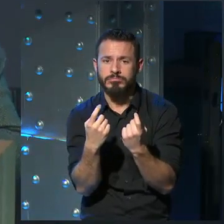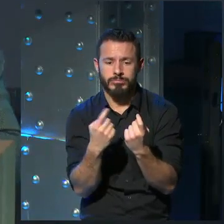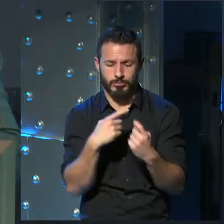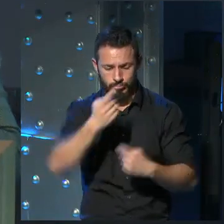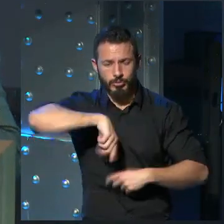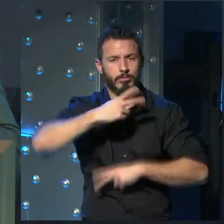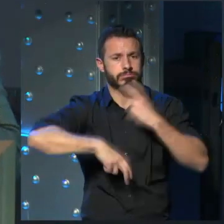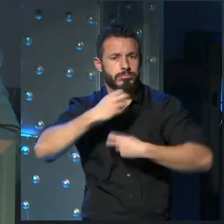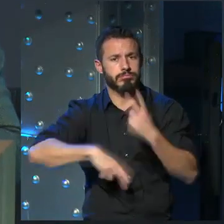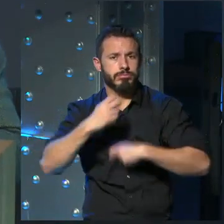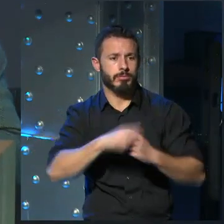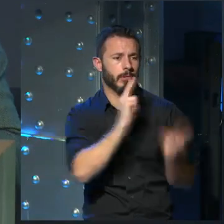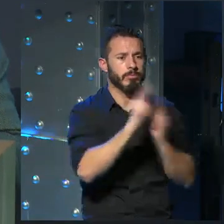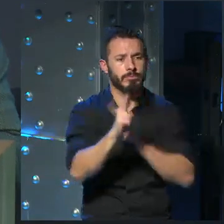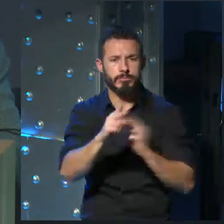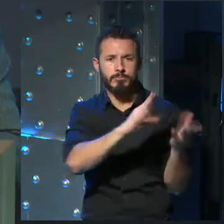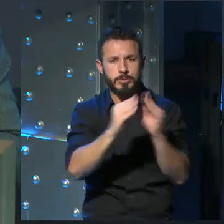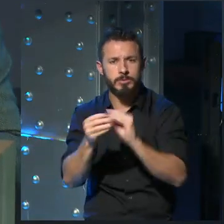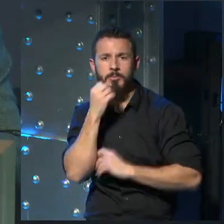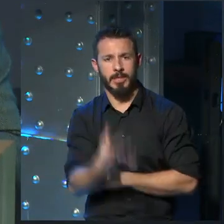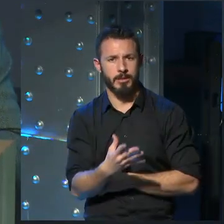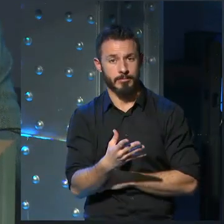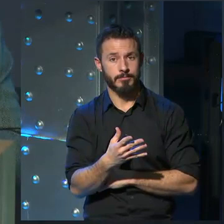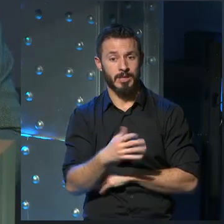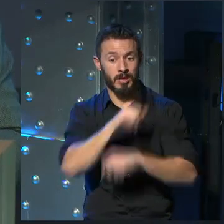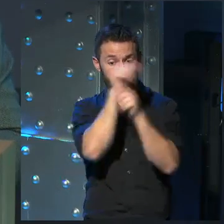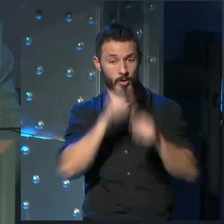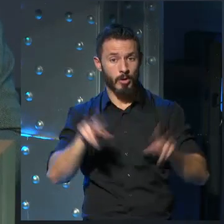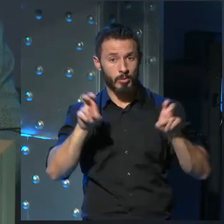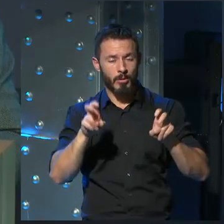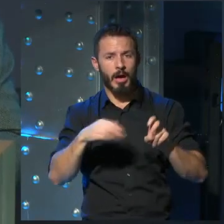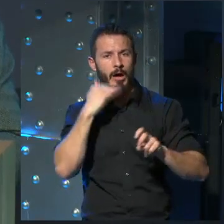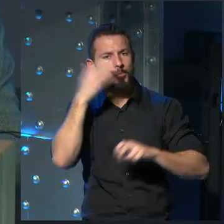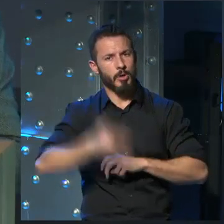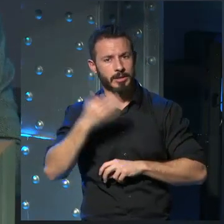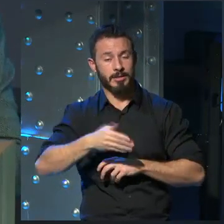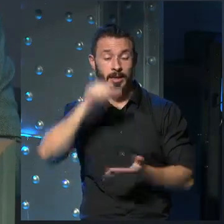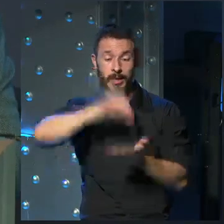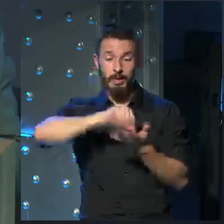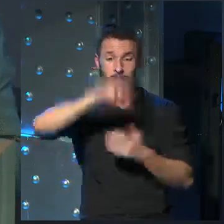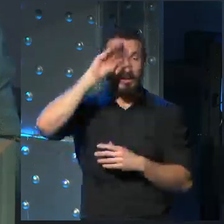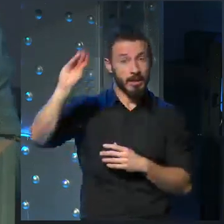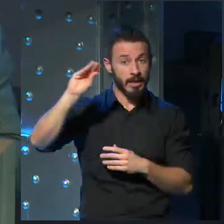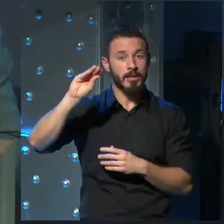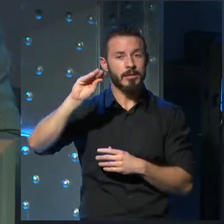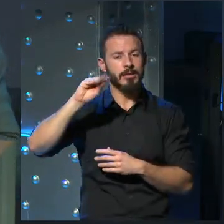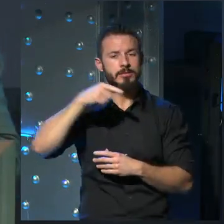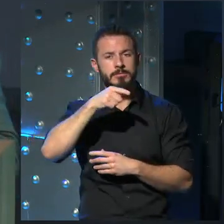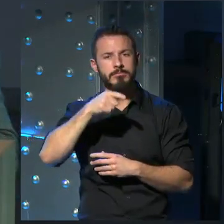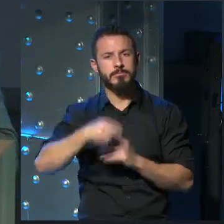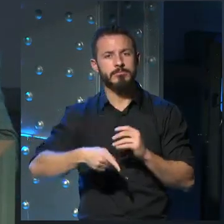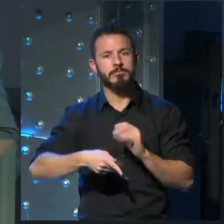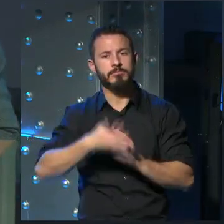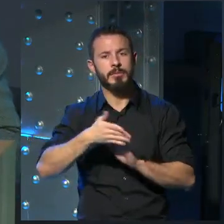nuevo modelo hay una parte muy importante que es el conocimiento del mercado. Las ciudades inteligentes van a facilitar ese acceso